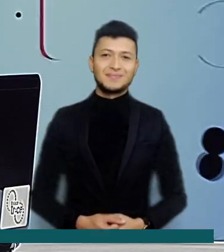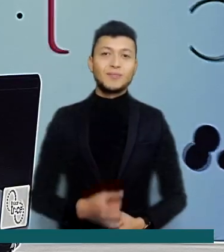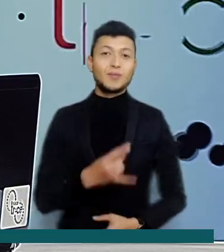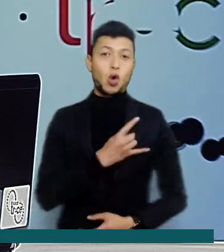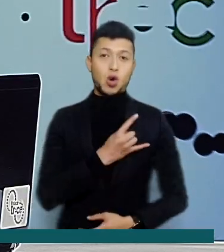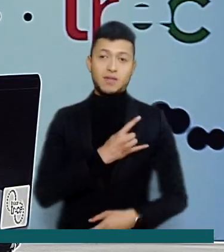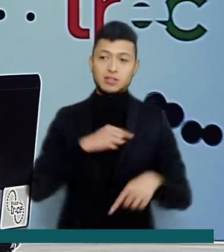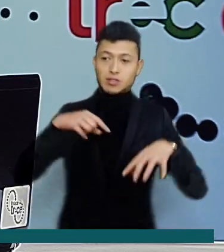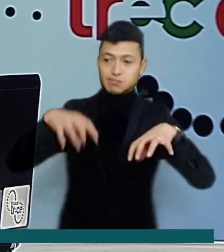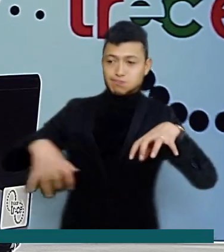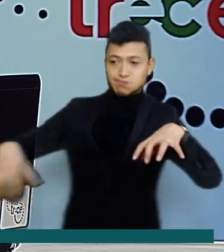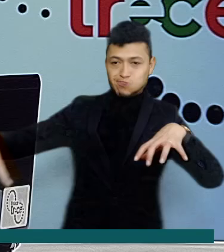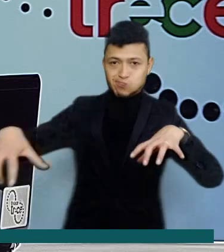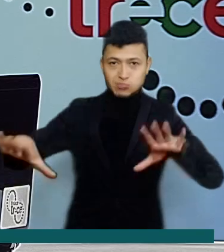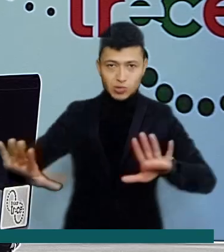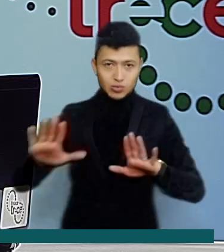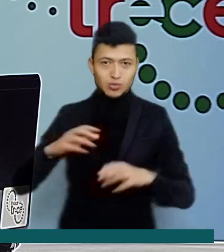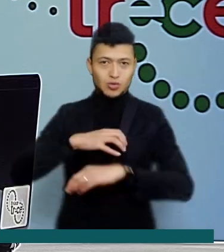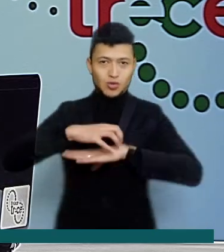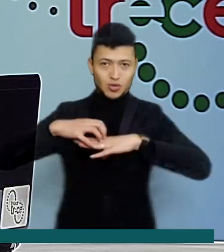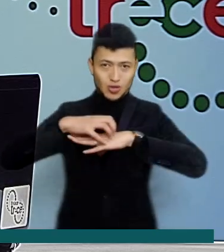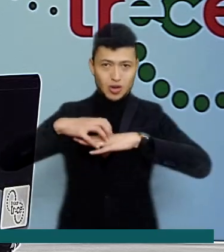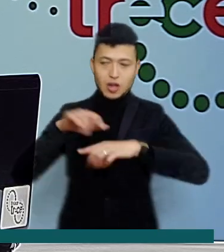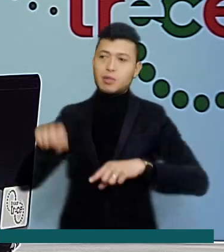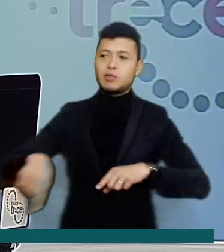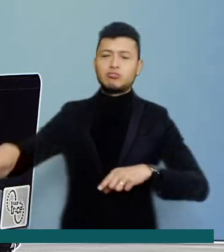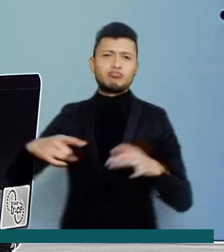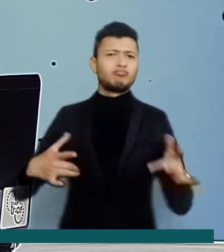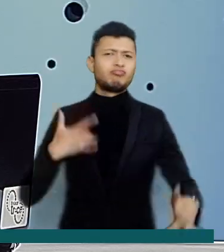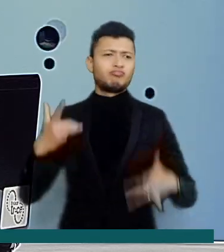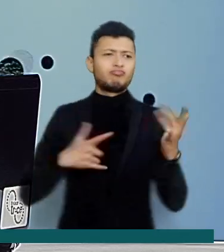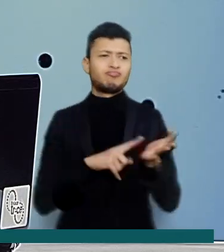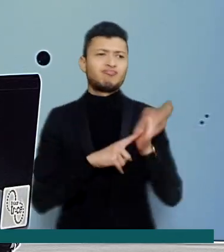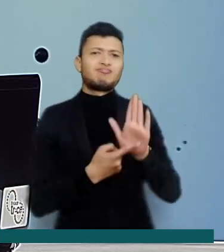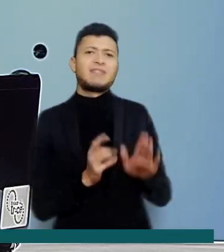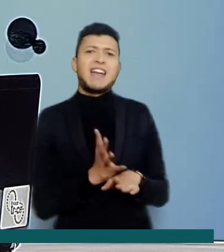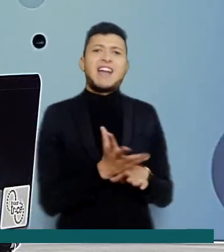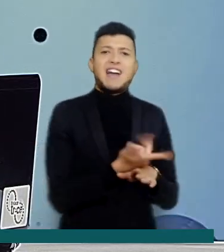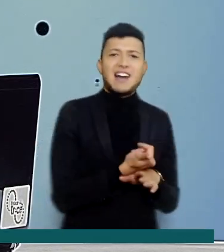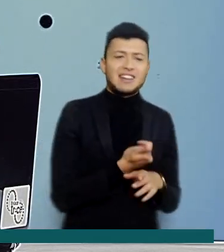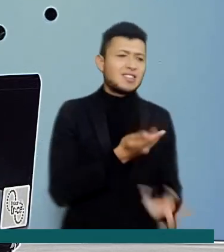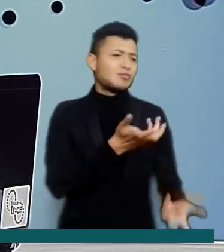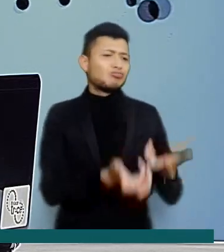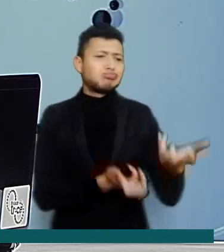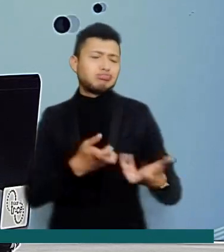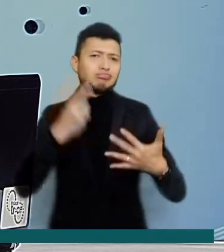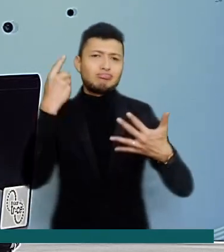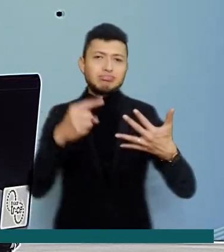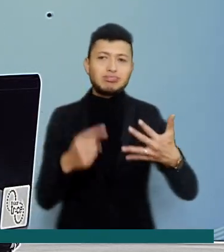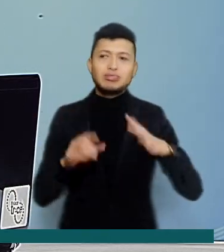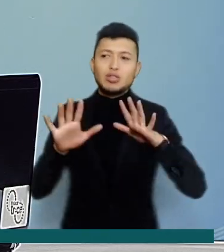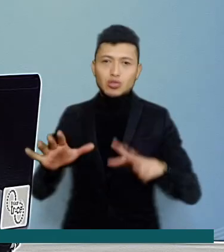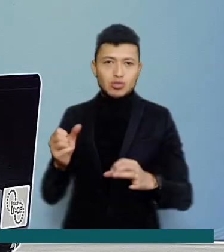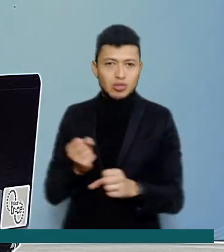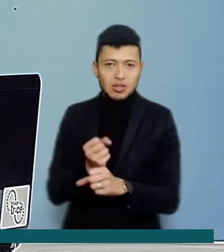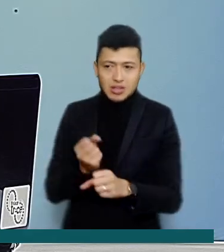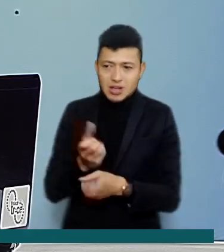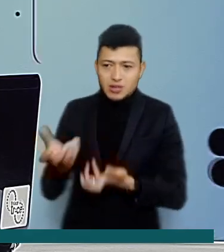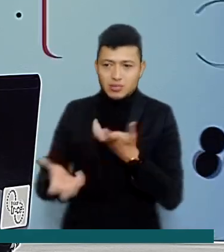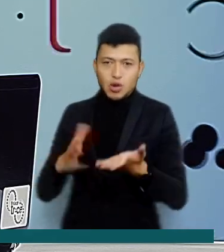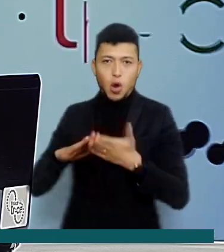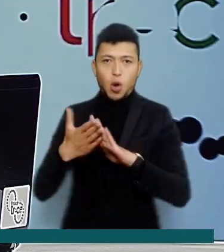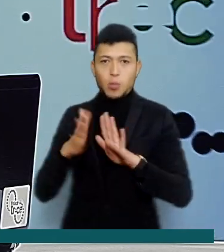Varias universidades e instituciones educativas del Tolima disfrutaron de presentaciones artísticas y lo mejor de la gastronomía elaborada por